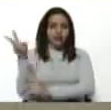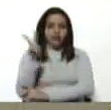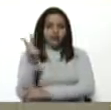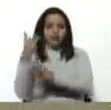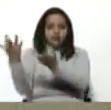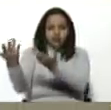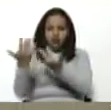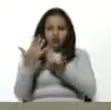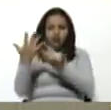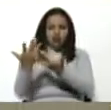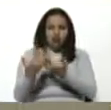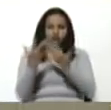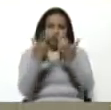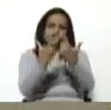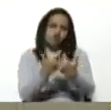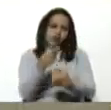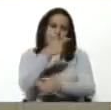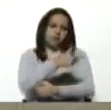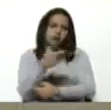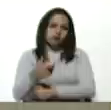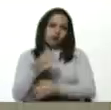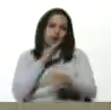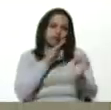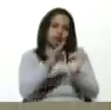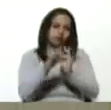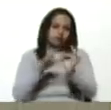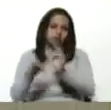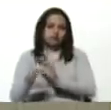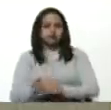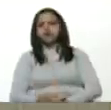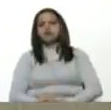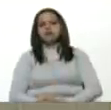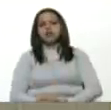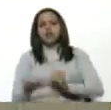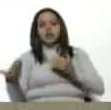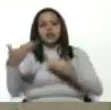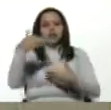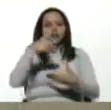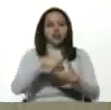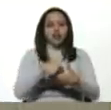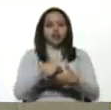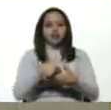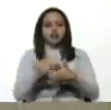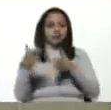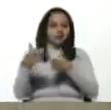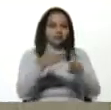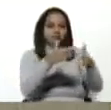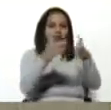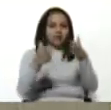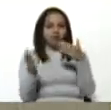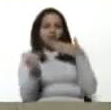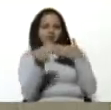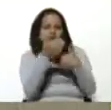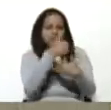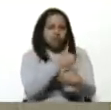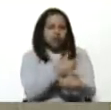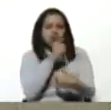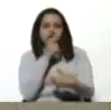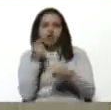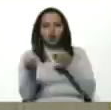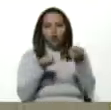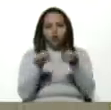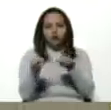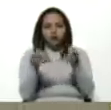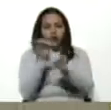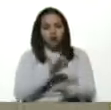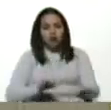traído este número de casos donde el paso irresponsable a través de vías informales, sin ningún tipo de control sanitario